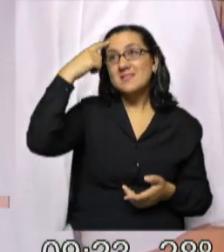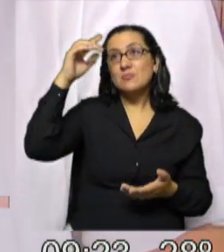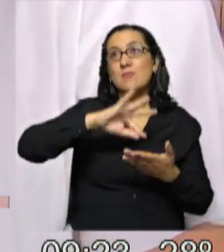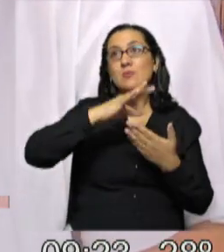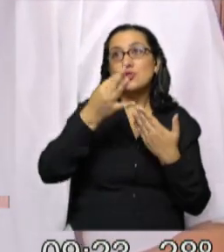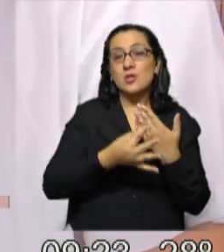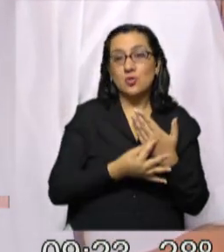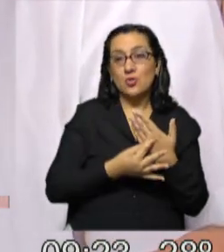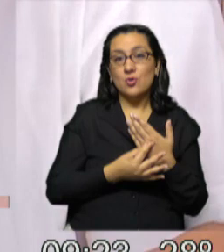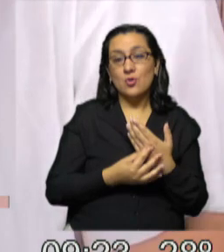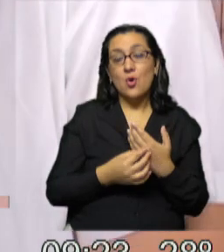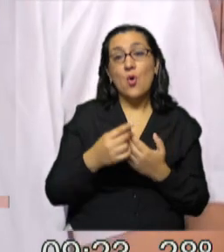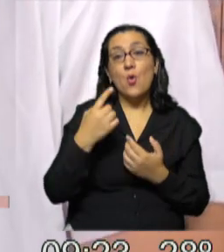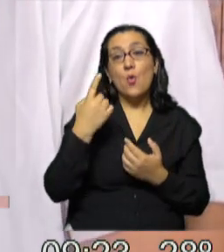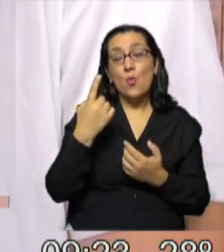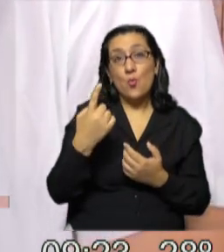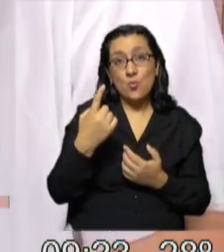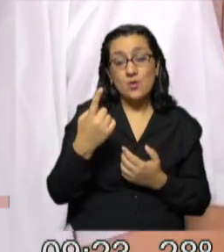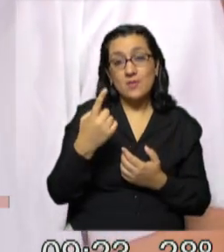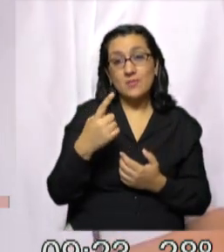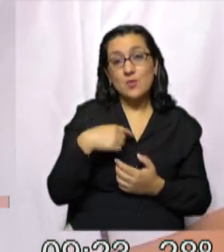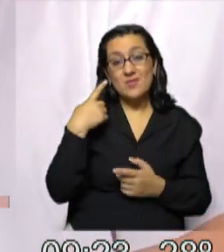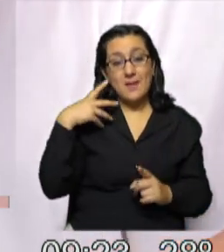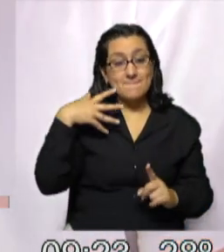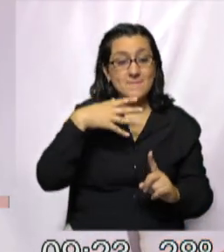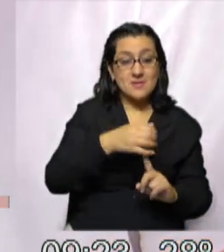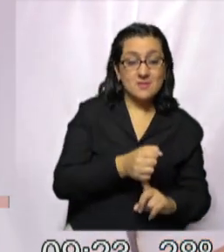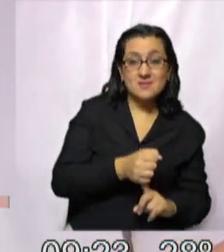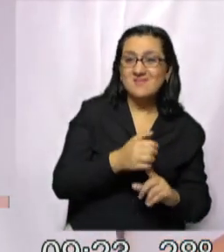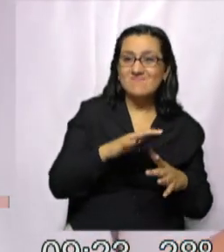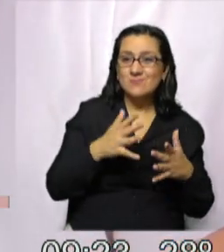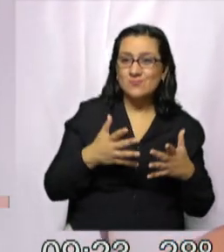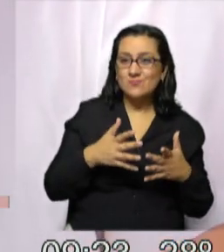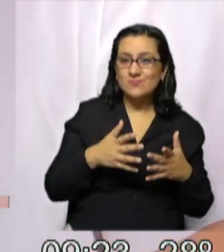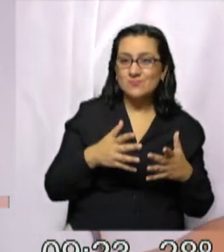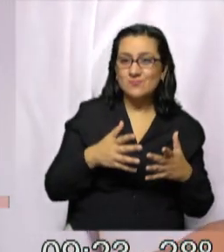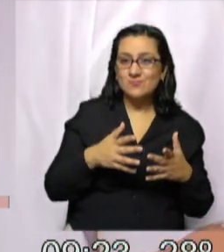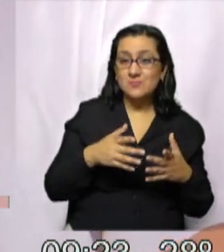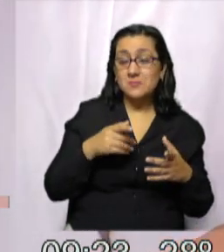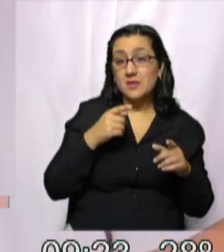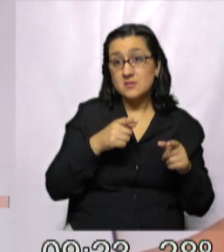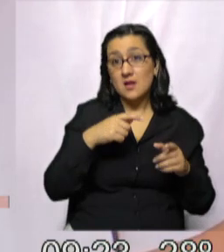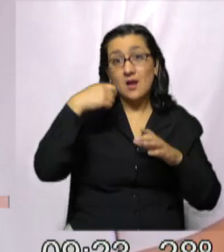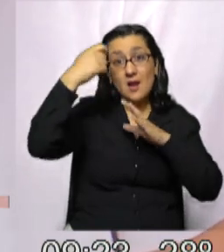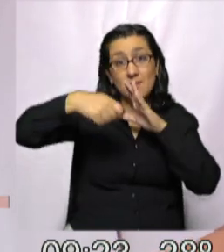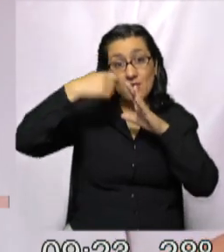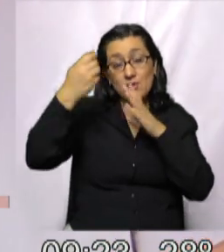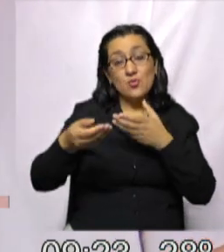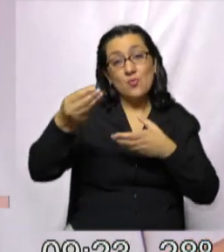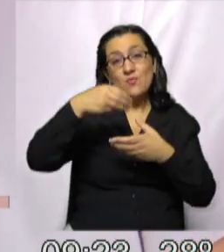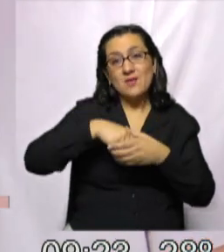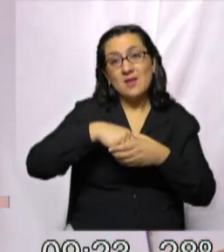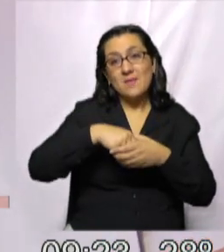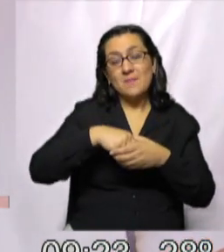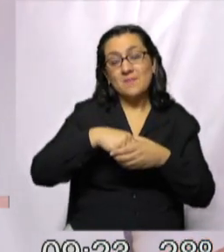una de las nuestras metas, ponele, era que eso, que la película fuera parte del acervo, que